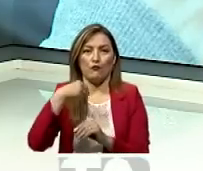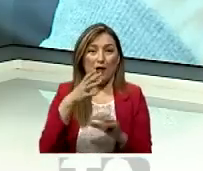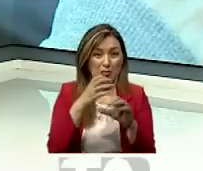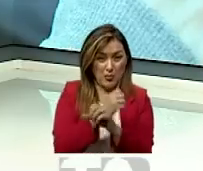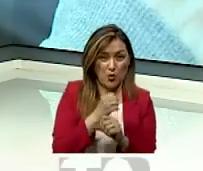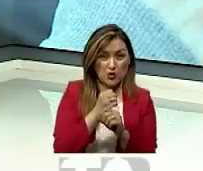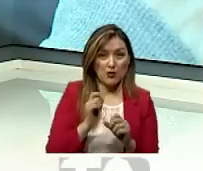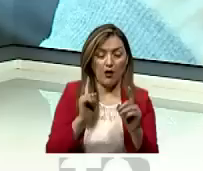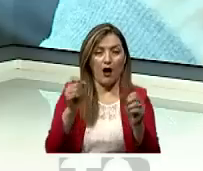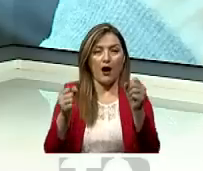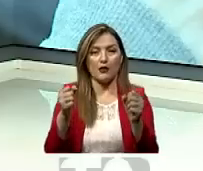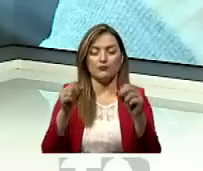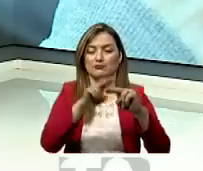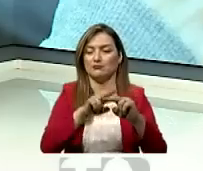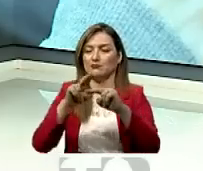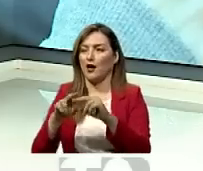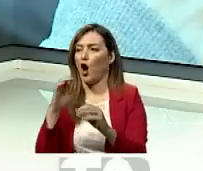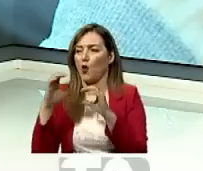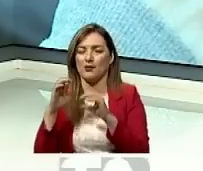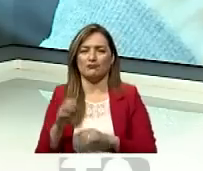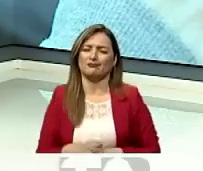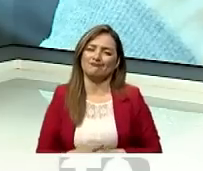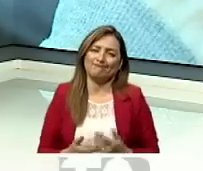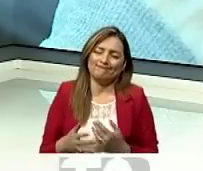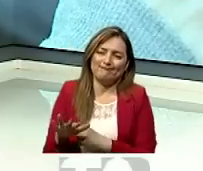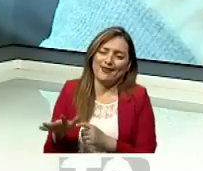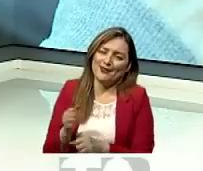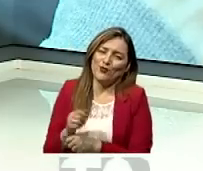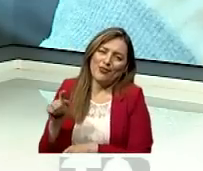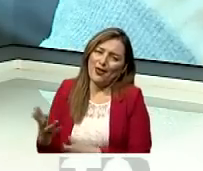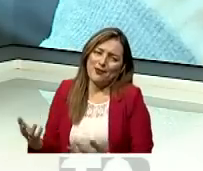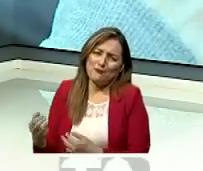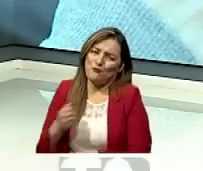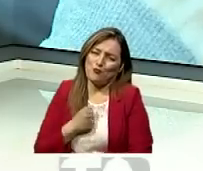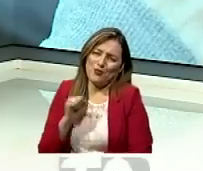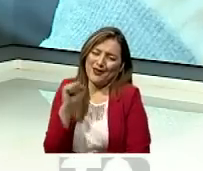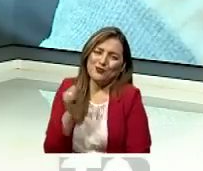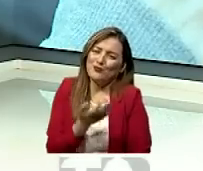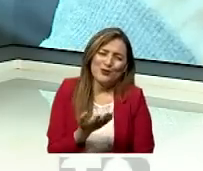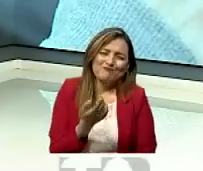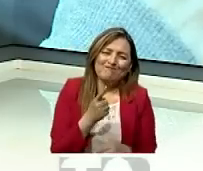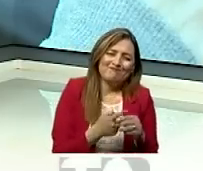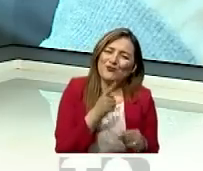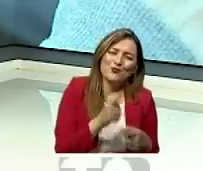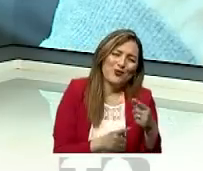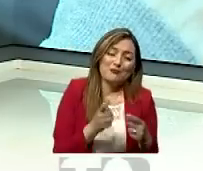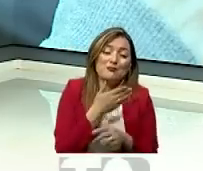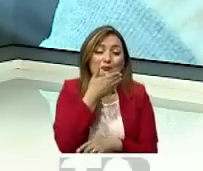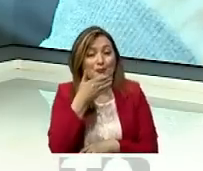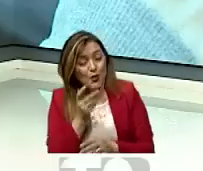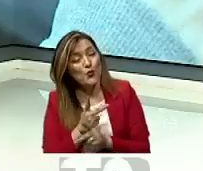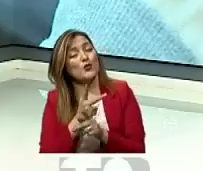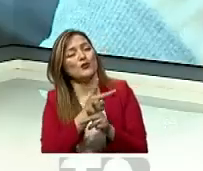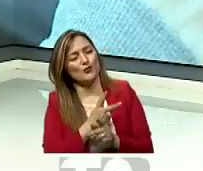casas, en los carros. Sí, claro, o sea, deberíamos vivir en un ambiente seguro, pero esta no es la realidad de nuestra ciudad, así que por favor, protejámonos, tomamos